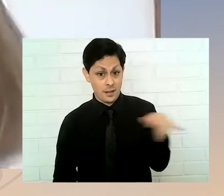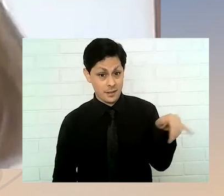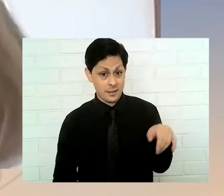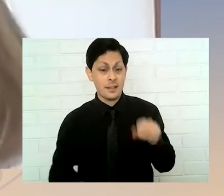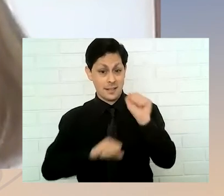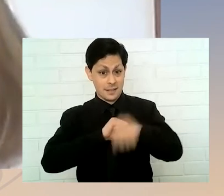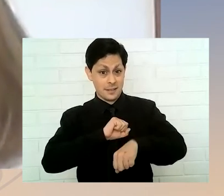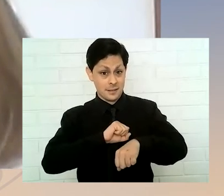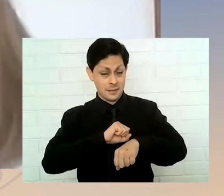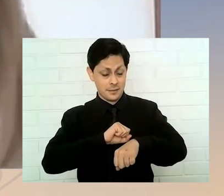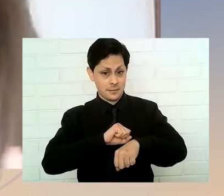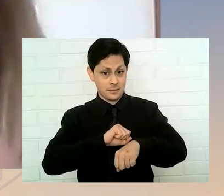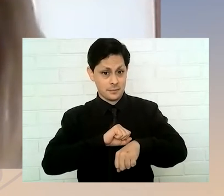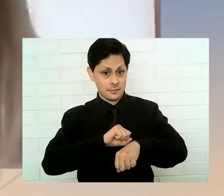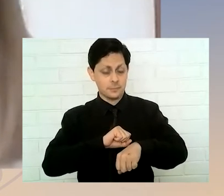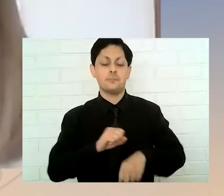Y lo tercero es